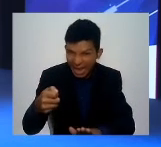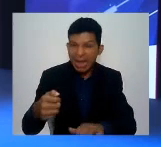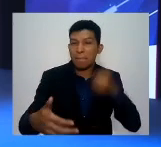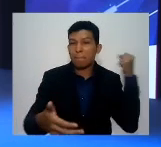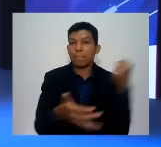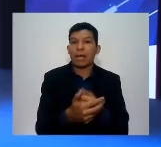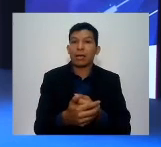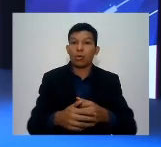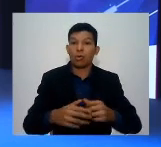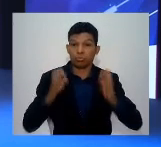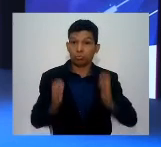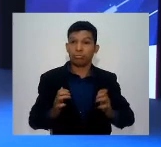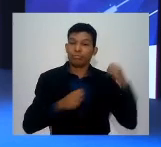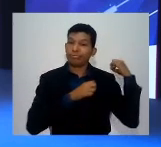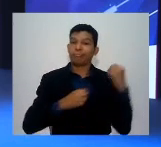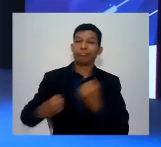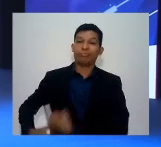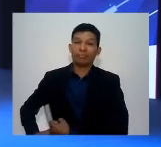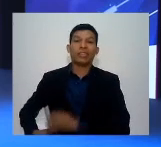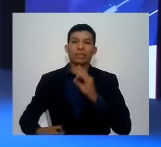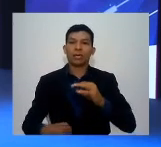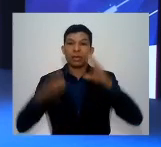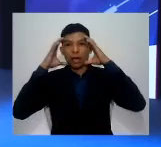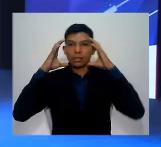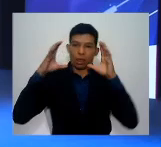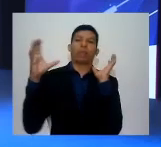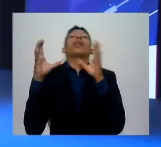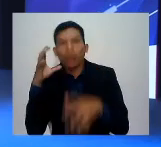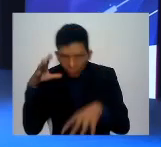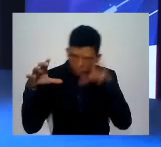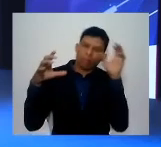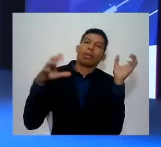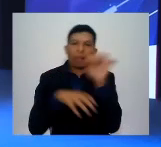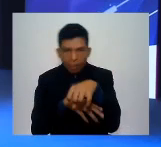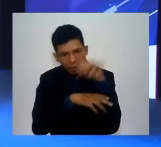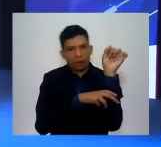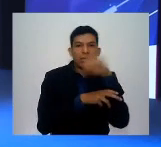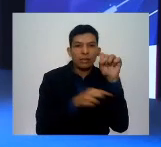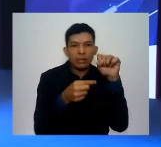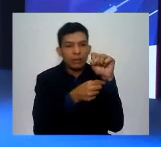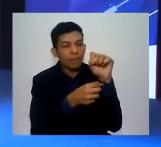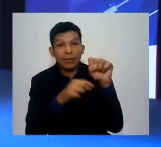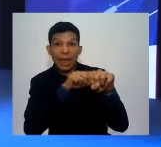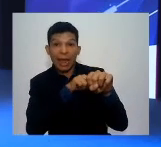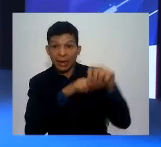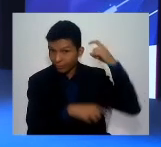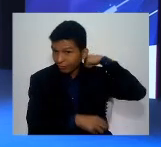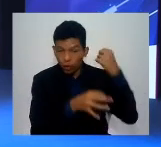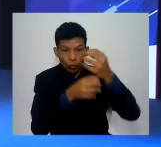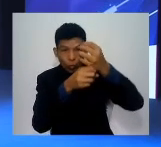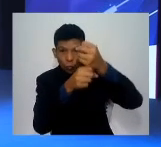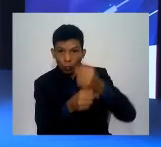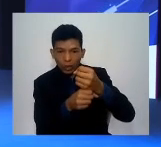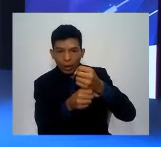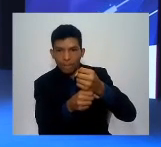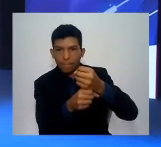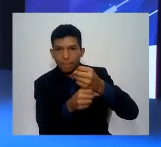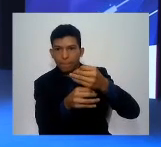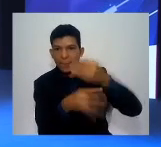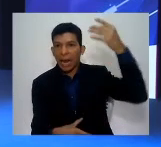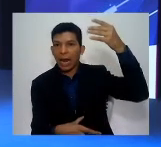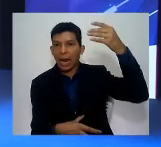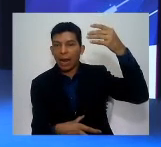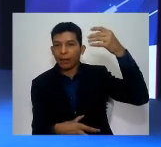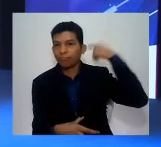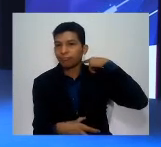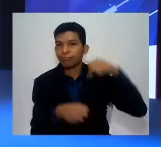es que nos han dañado nuestros estándares. Antes uno no tenía vergüenza en llegar a los 50 años barrigoncito, relajado. Y hoy en día no, le piden a uno que llegue con